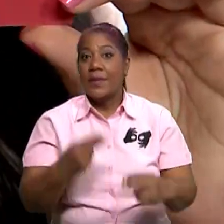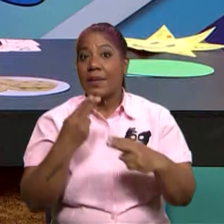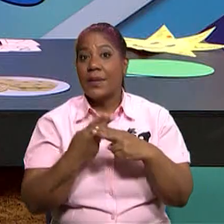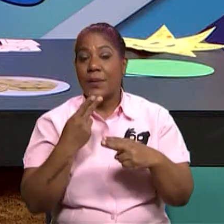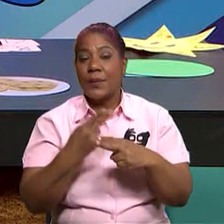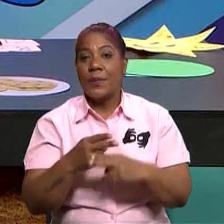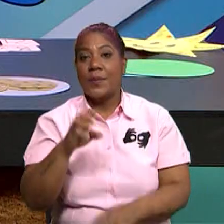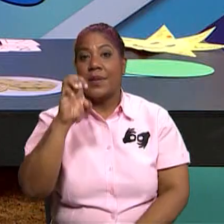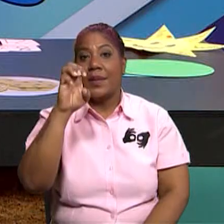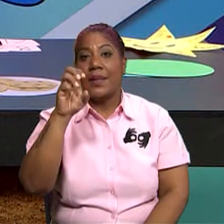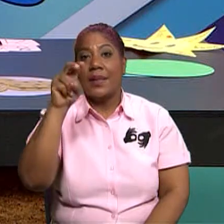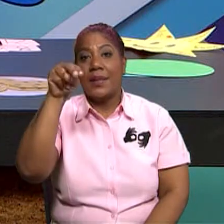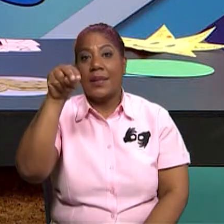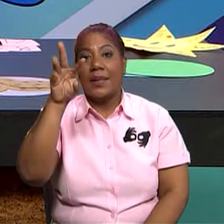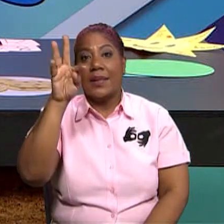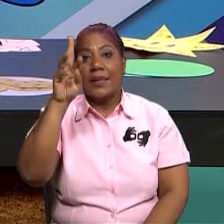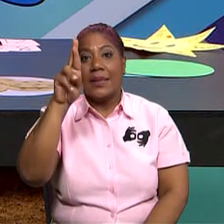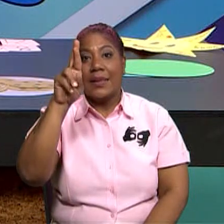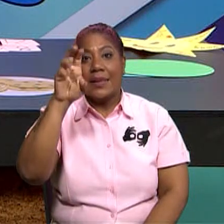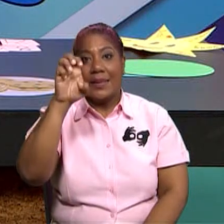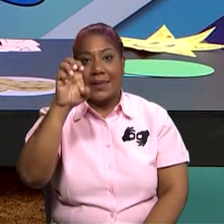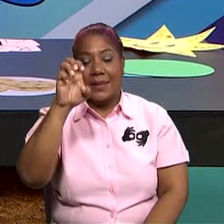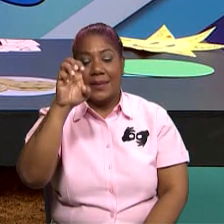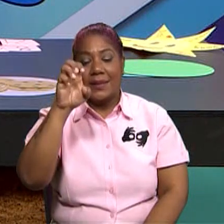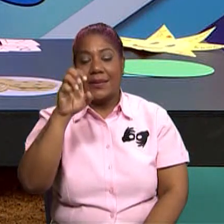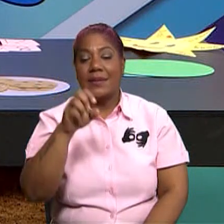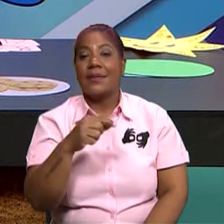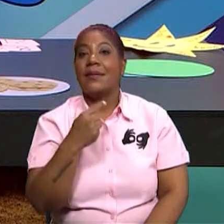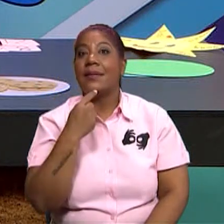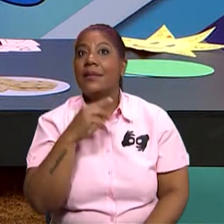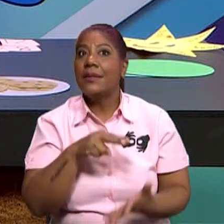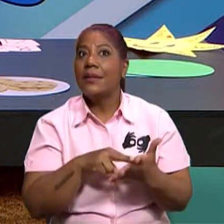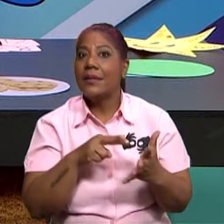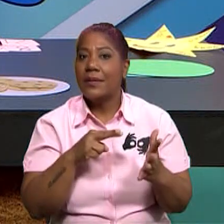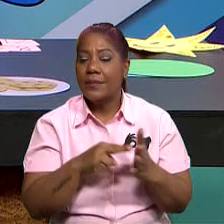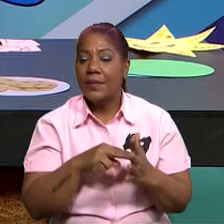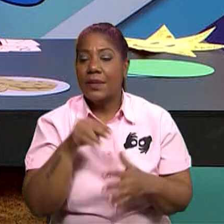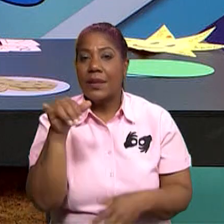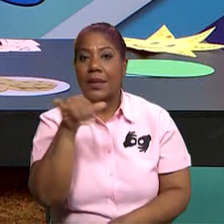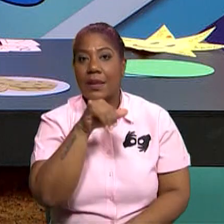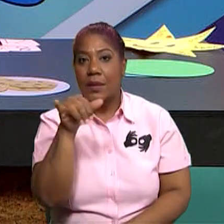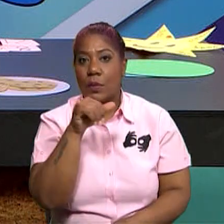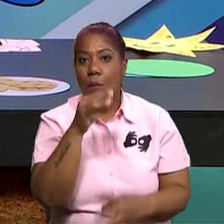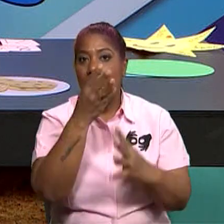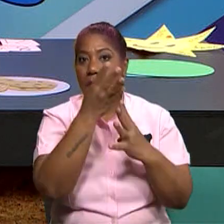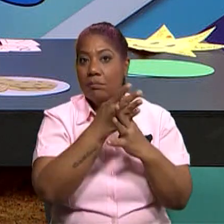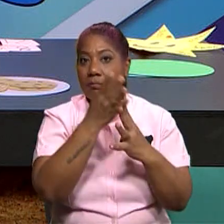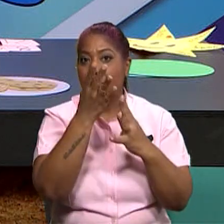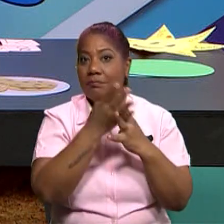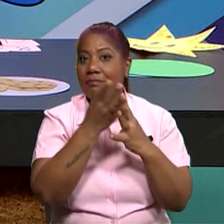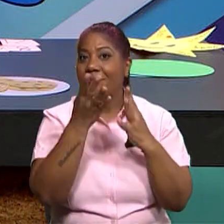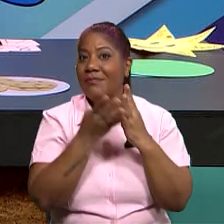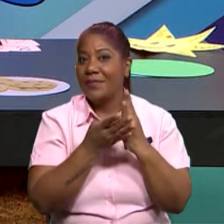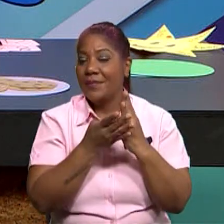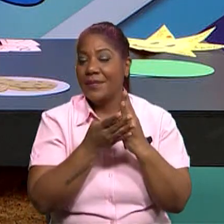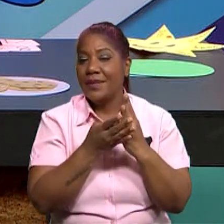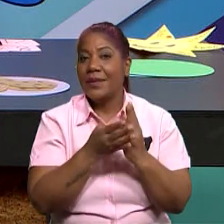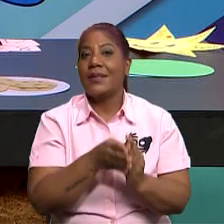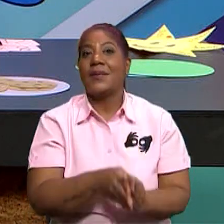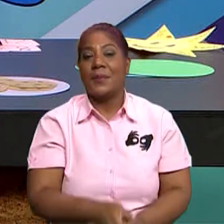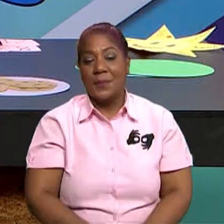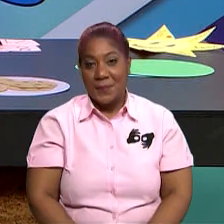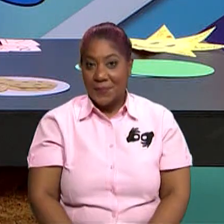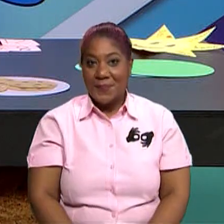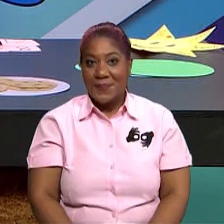va a indicar siempre que voy a repartir en partes iguales una cantidad. Entonces es muy importante cuando lo vemos